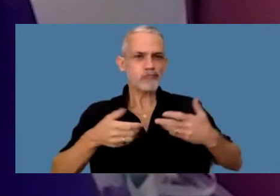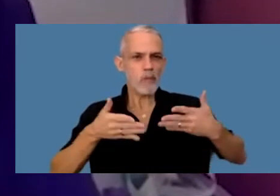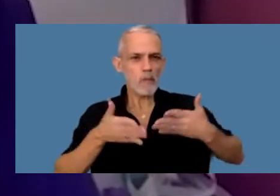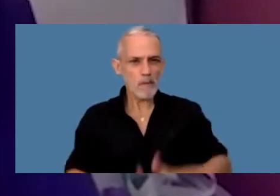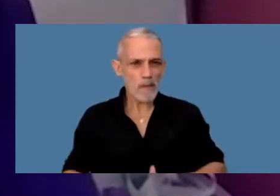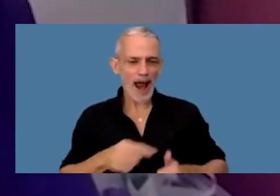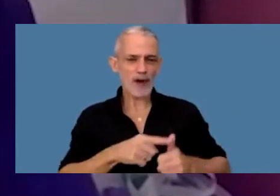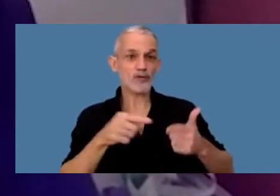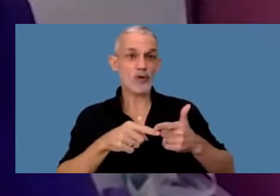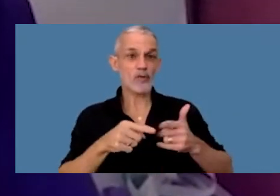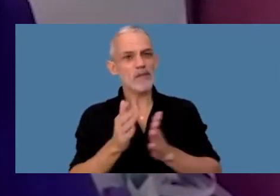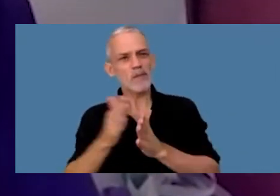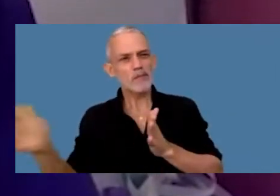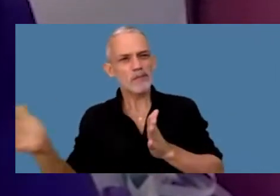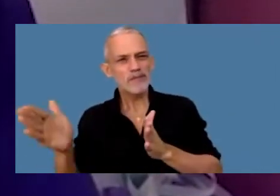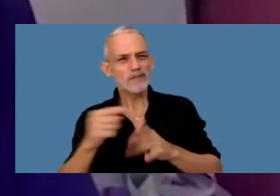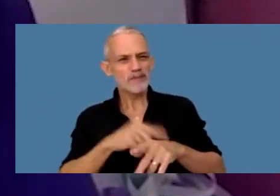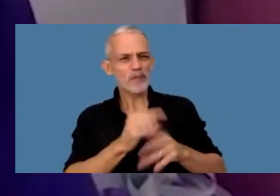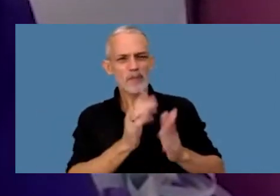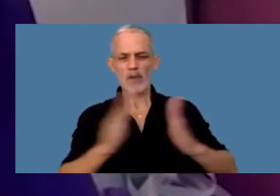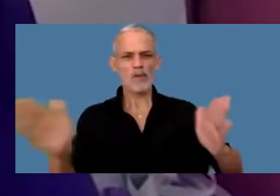inocente o profunda que fuera.